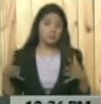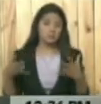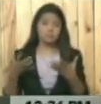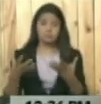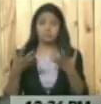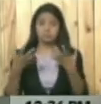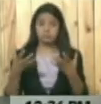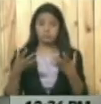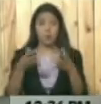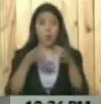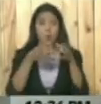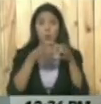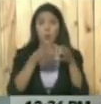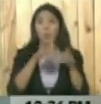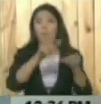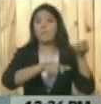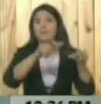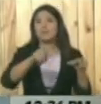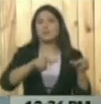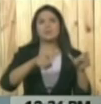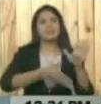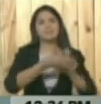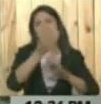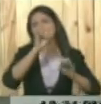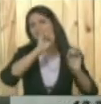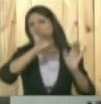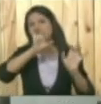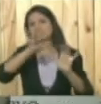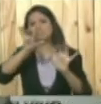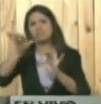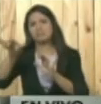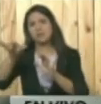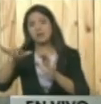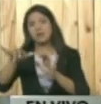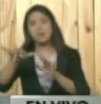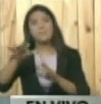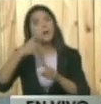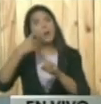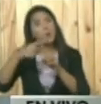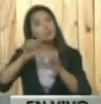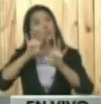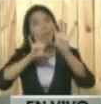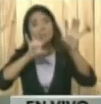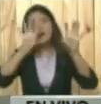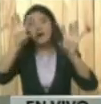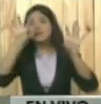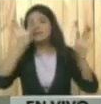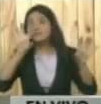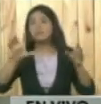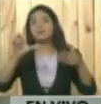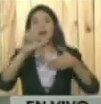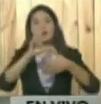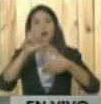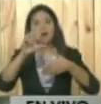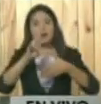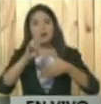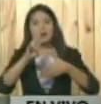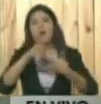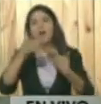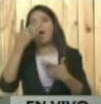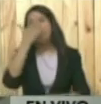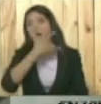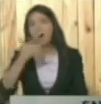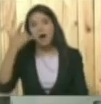inmensos sectores migrantes al interior de nuestros países, en América Latina, el Caribe,